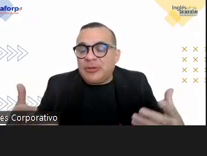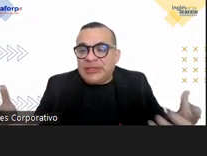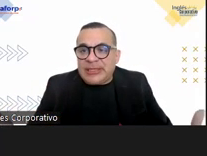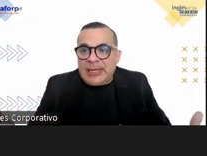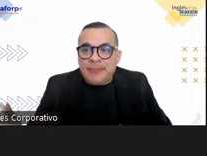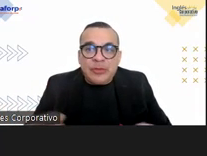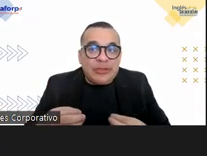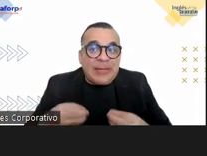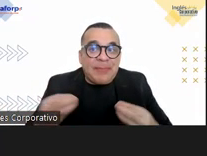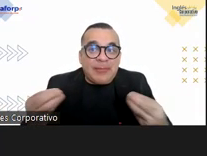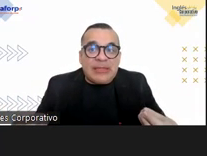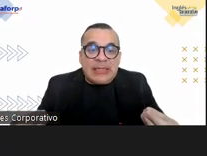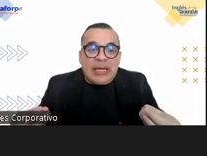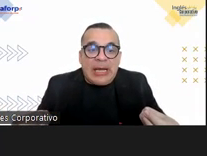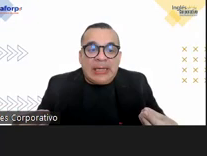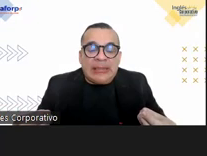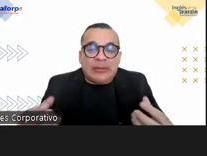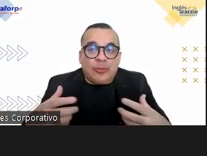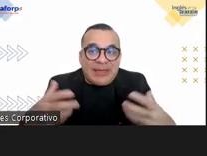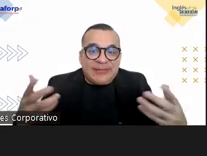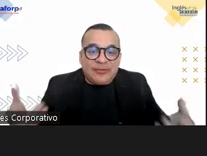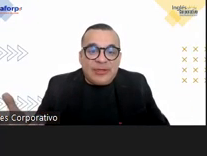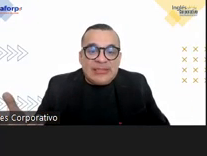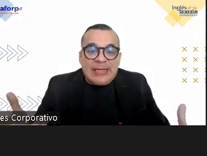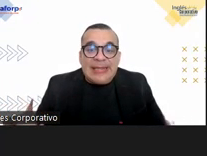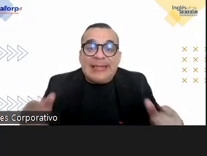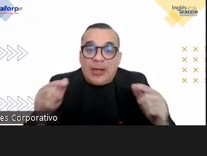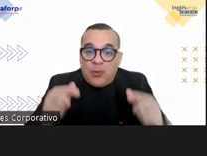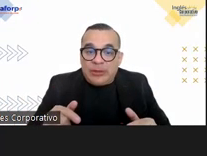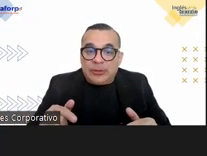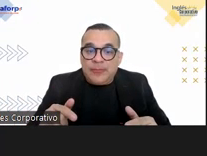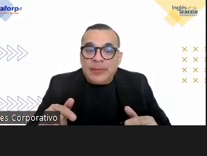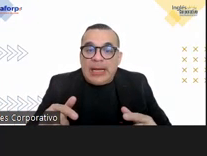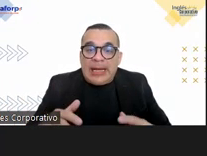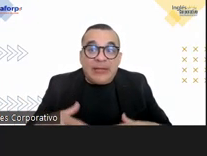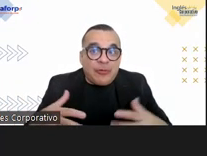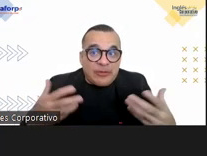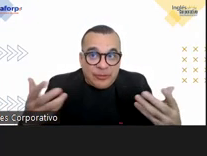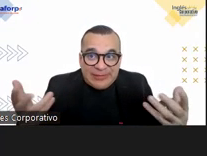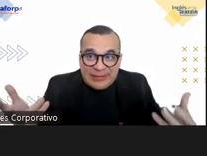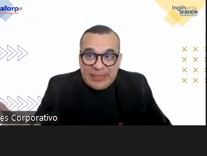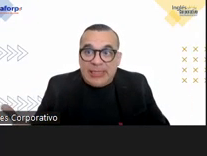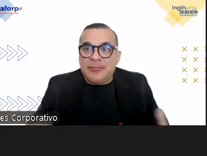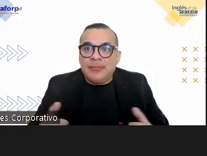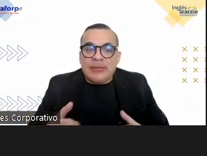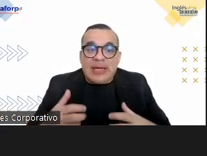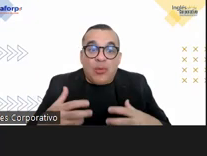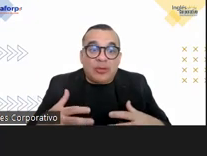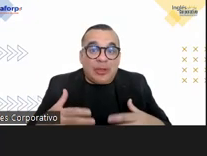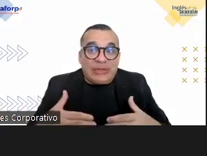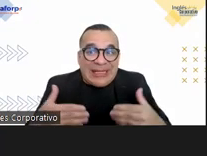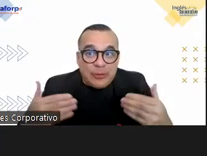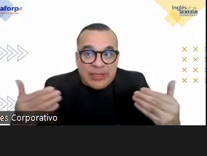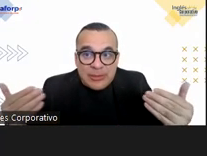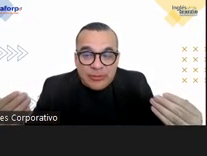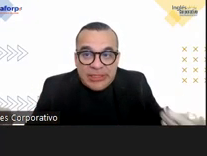cuadro de mando integral, donde le permite tomar decisiones de acuerdo a la información que se tiene, de acuerdo